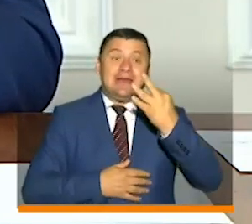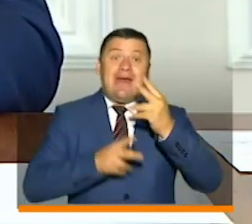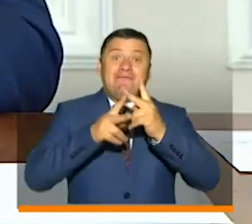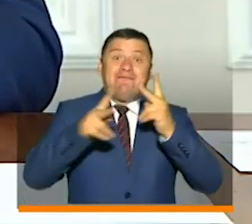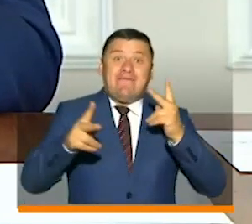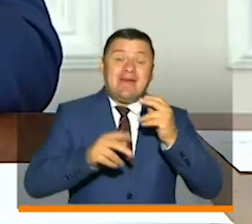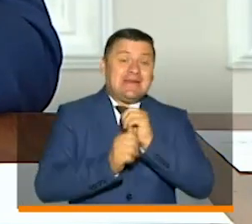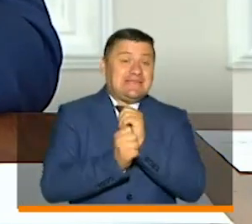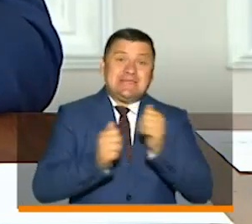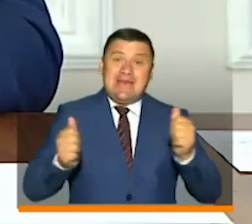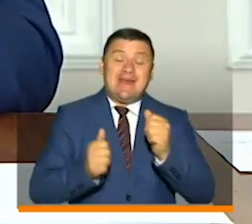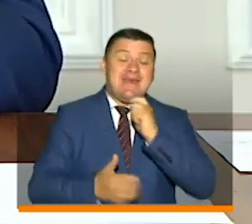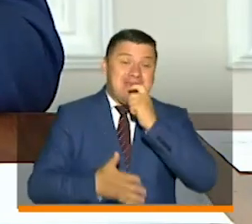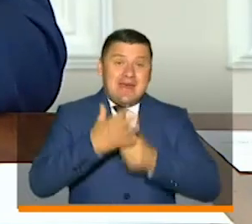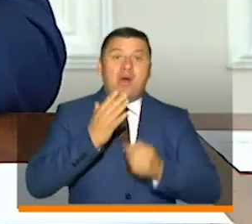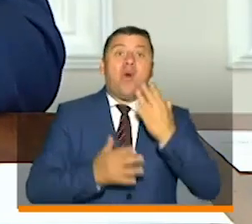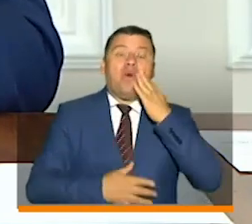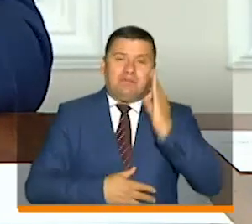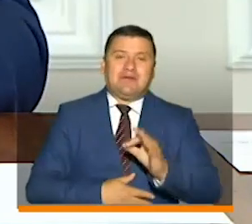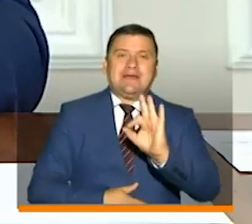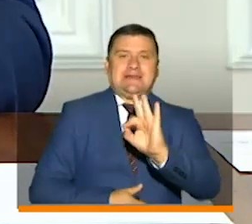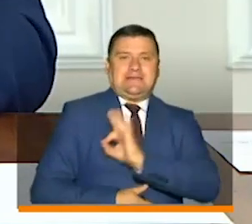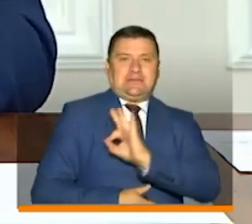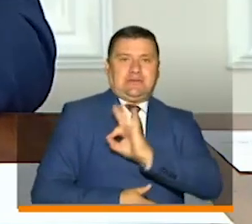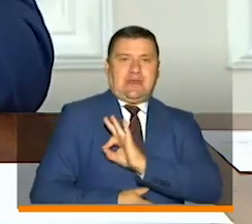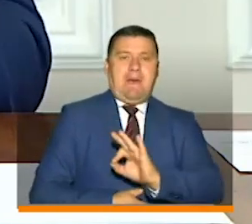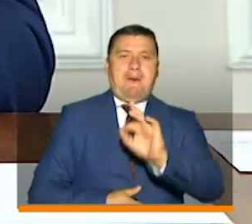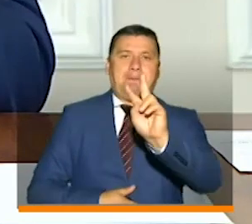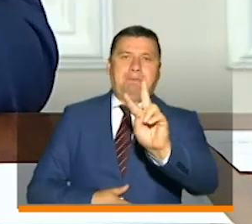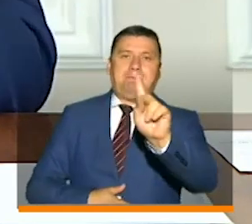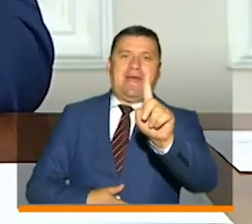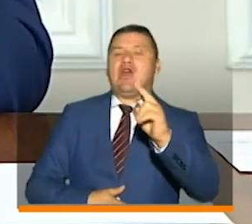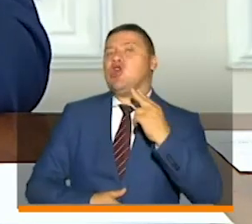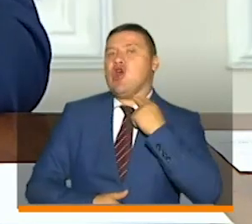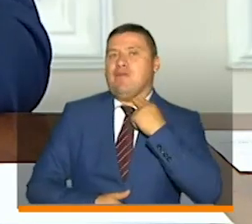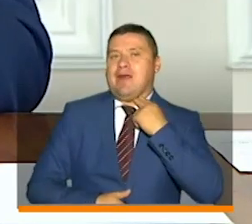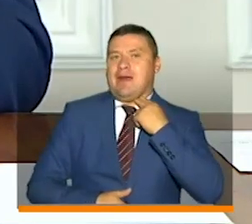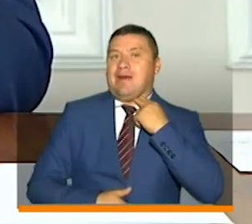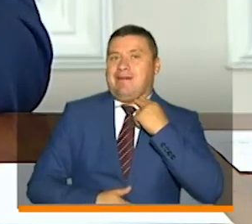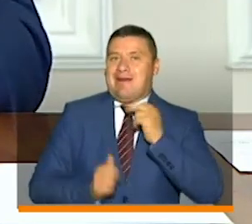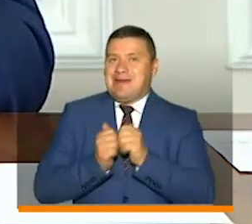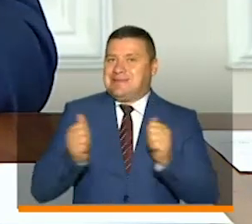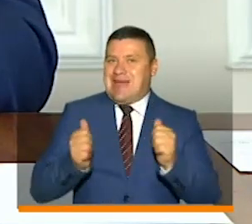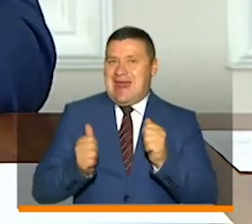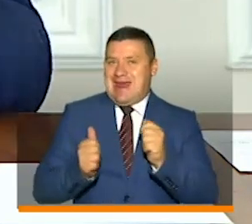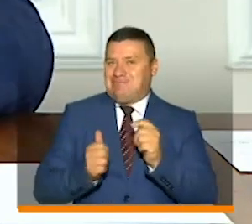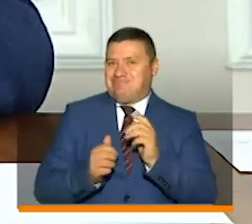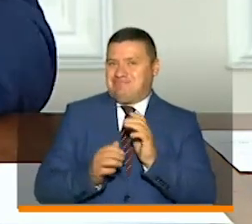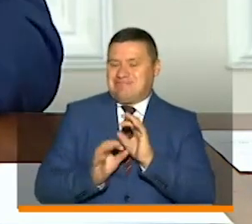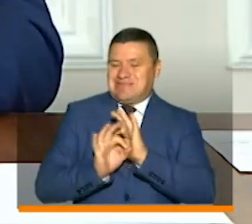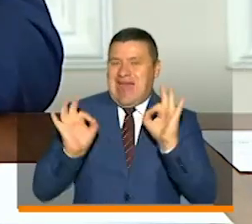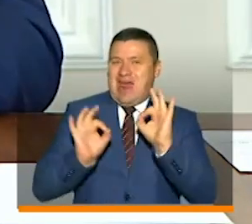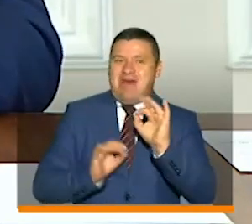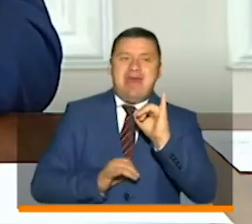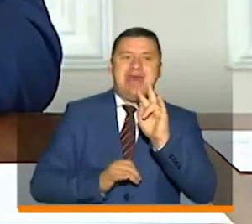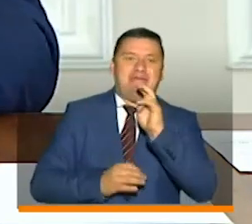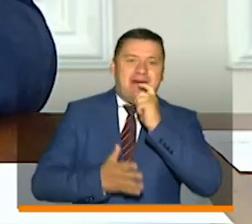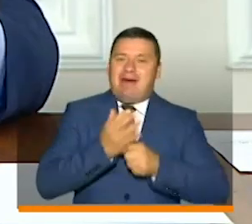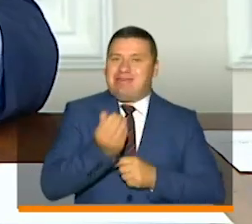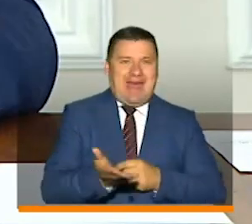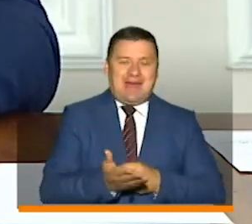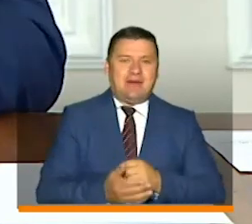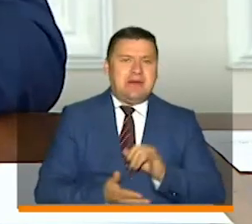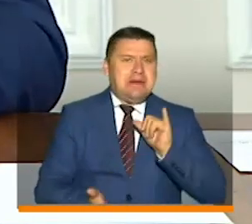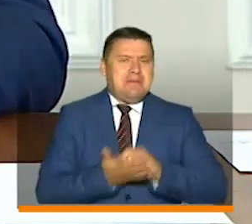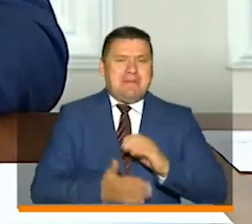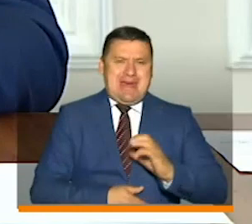será el día sábado 21 de noviembre ese día sin iva tendrá las